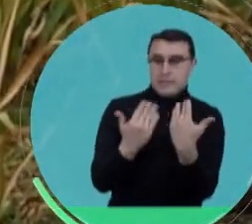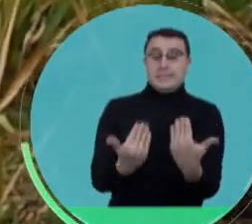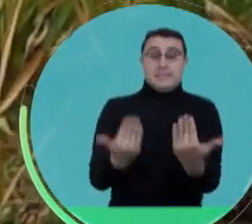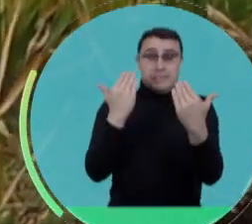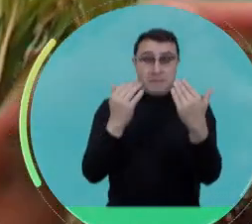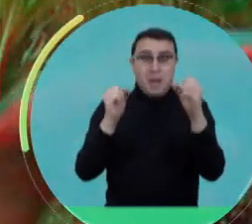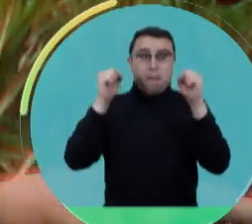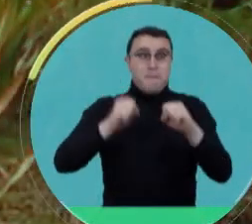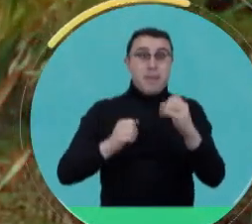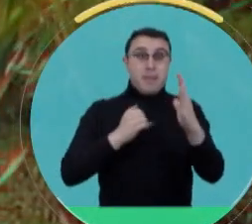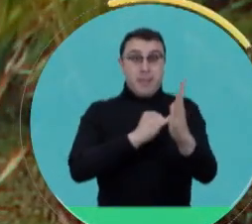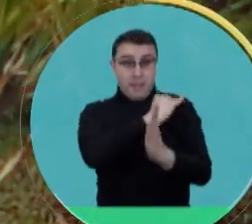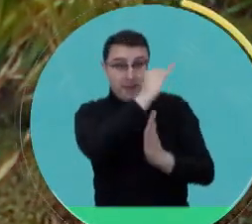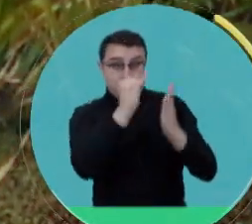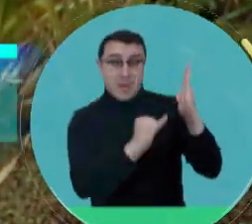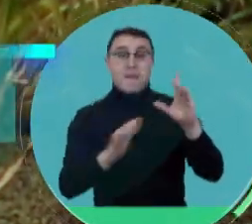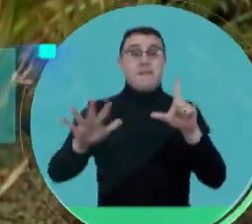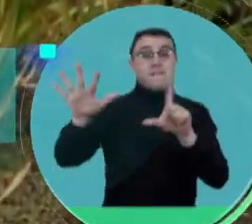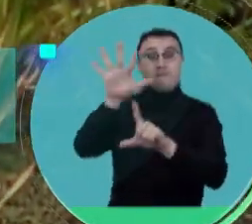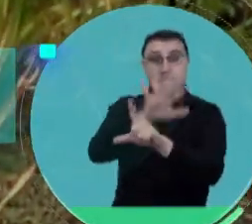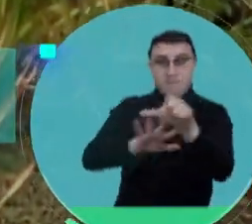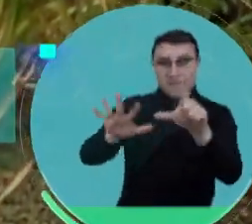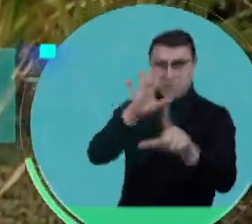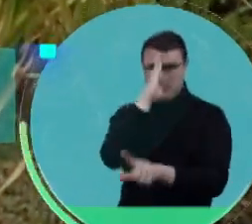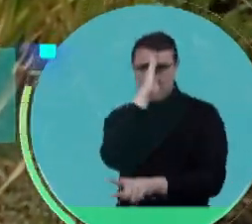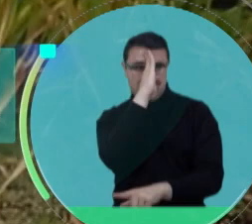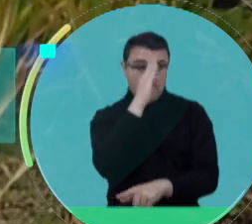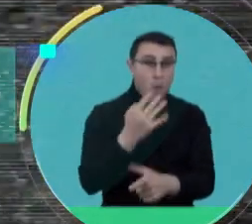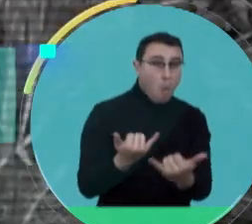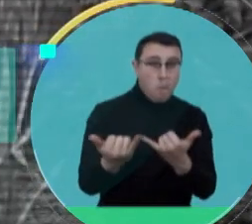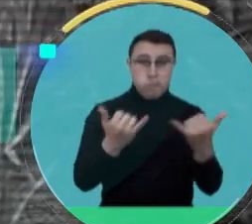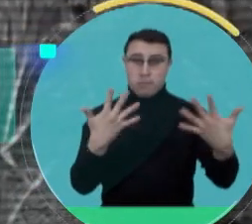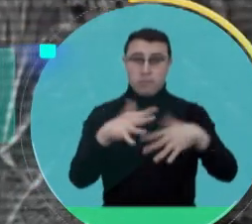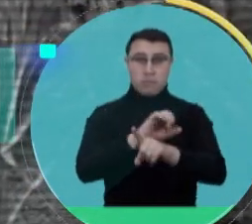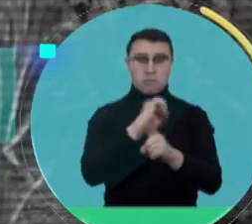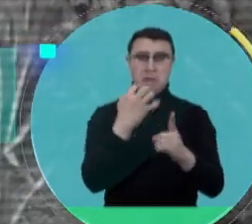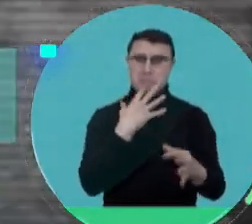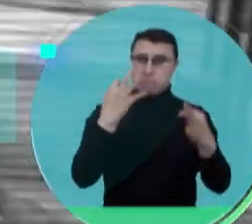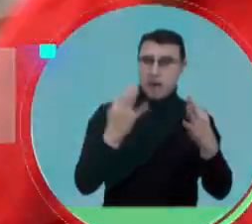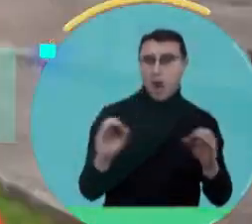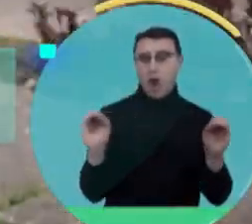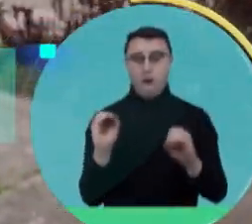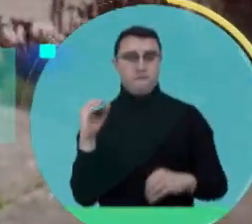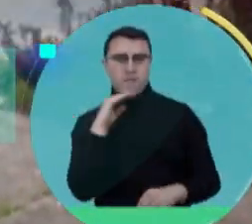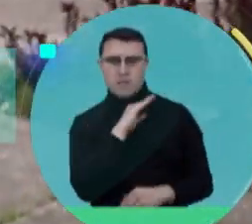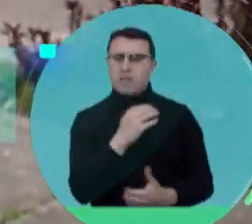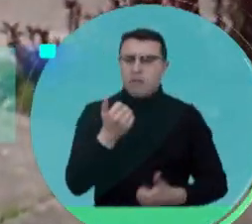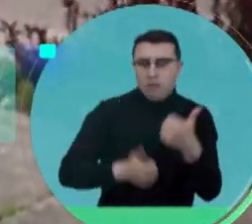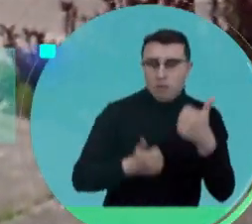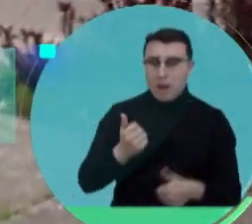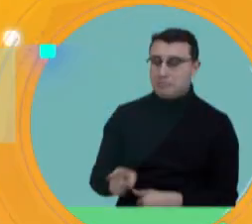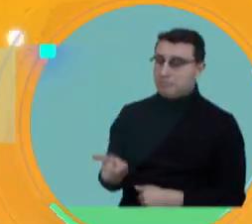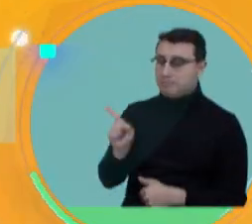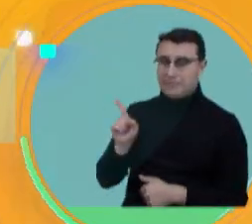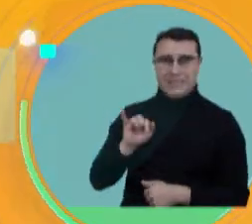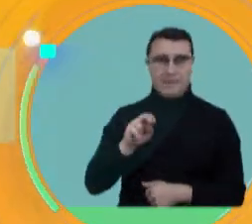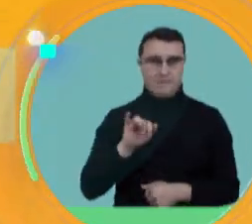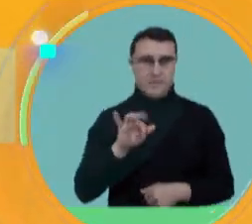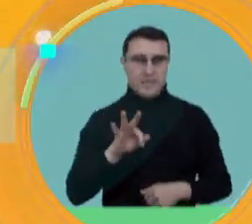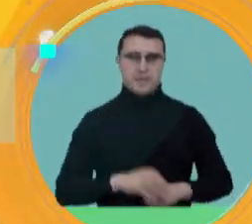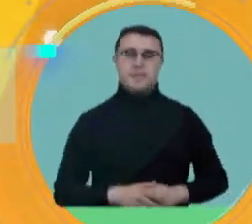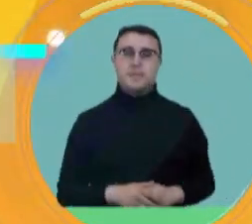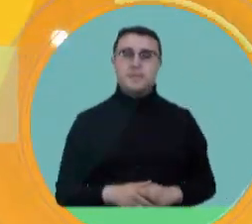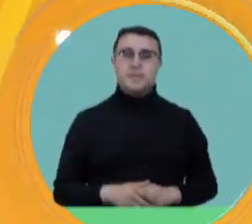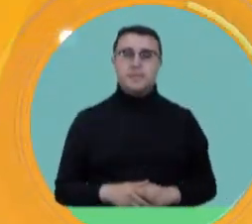permite identificar las imágenes y los videos sospechosos que rondan en redes sociales se trata de invit pasado que